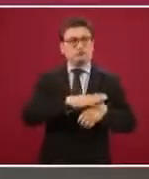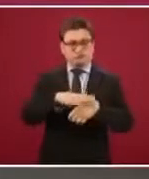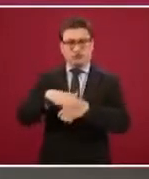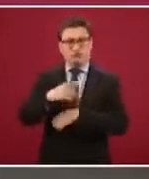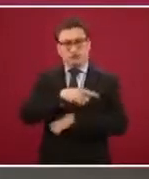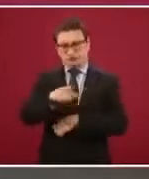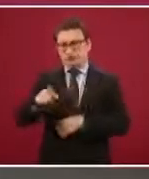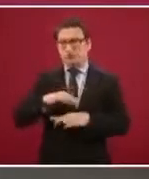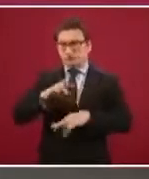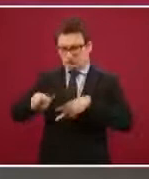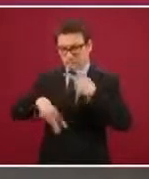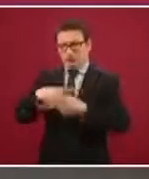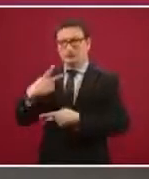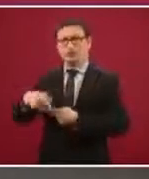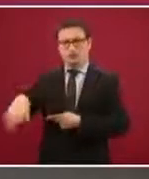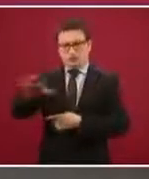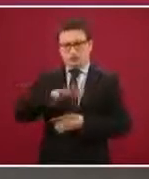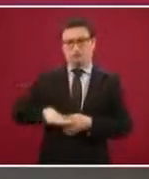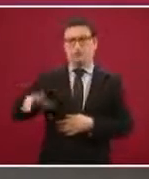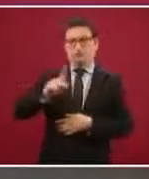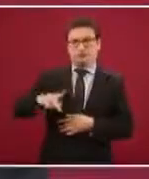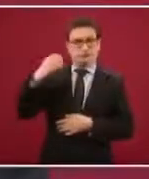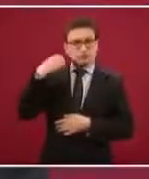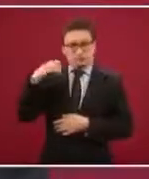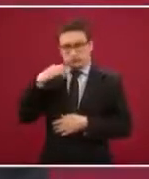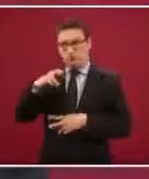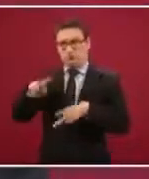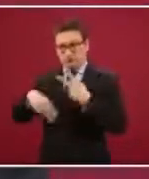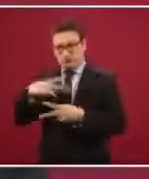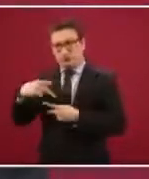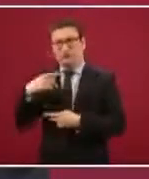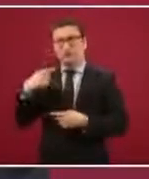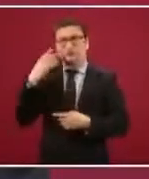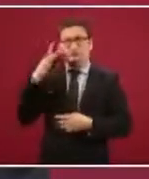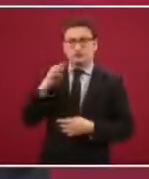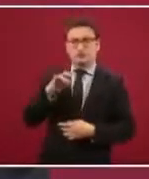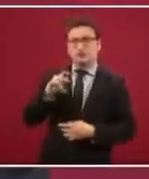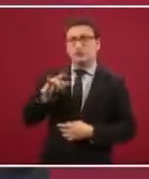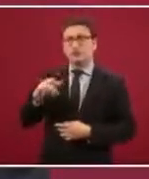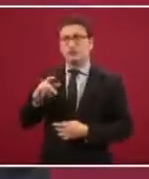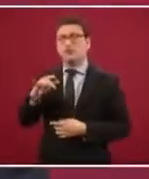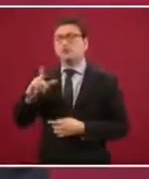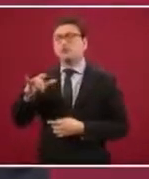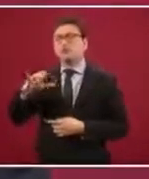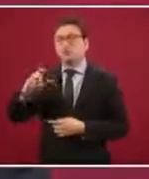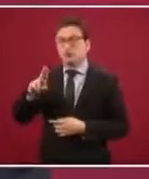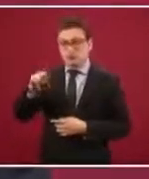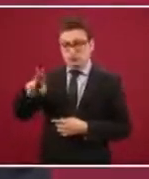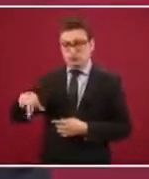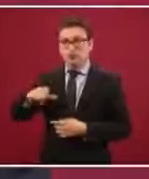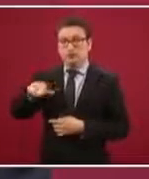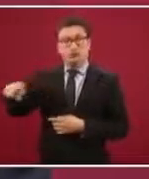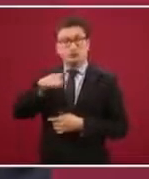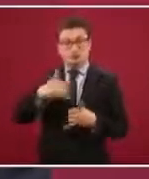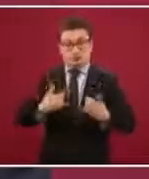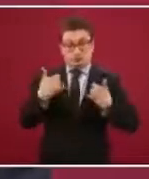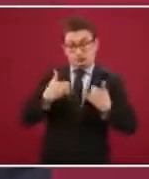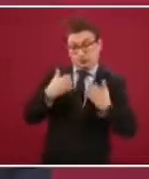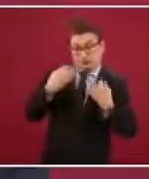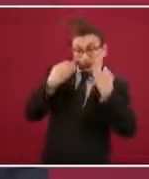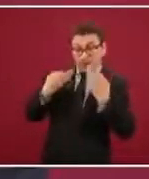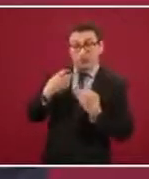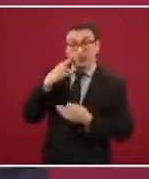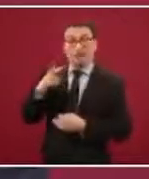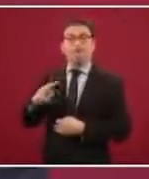que vayan estos pueblos de oaxaca santamaría sant y 6 ya entre su cuna para que vean como los jóvenes y con un